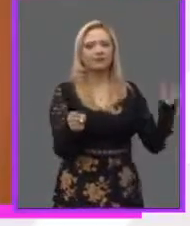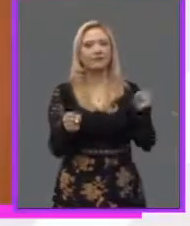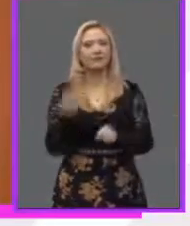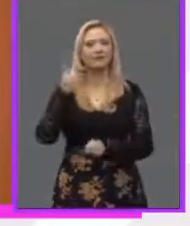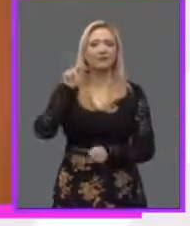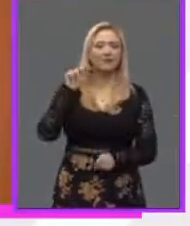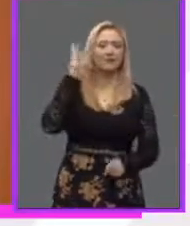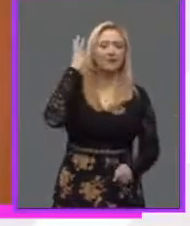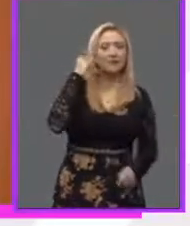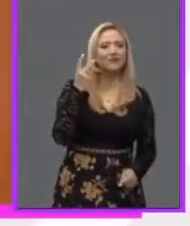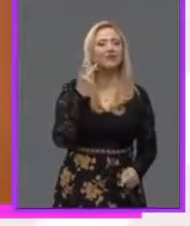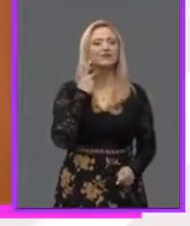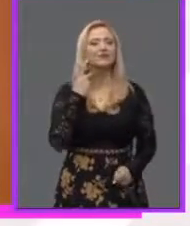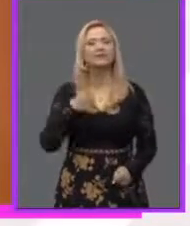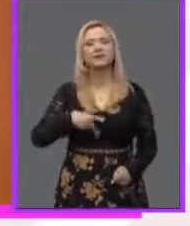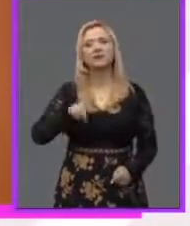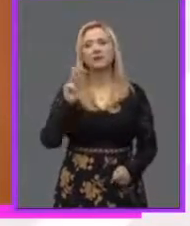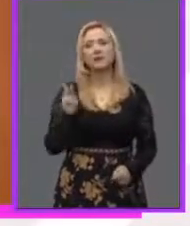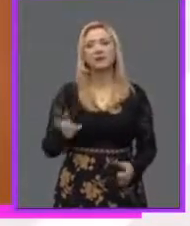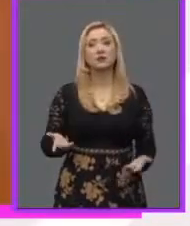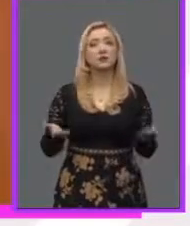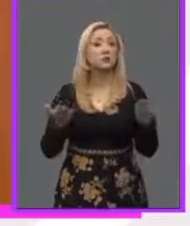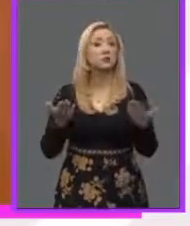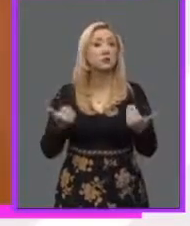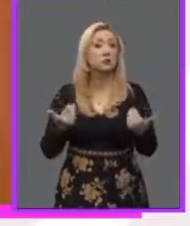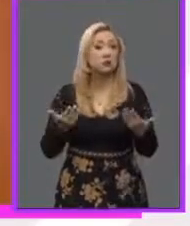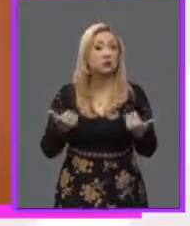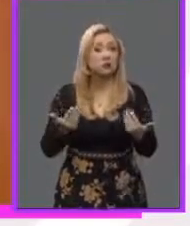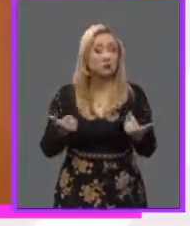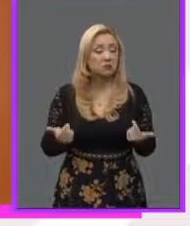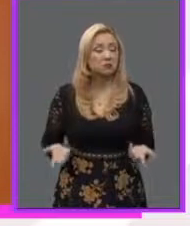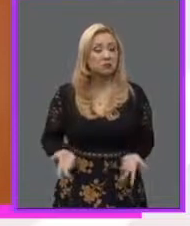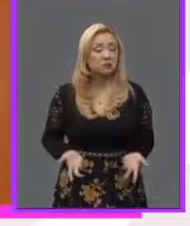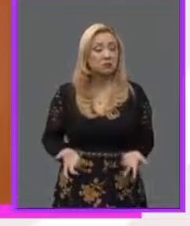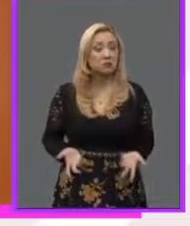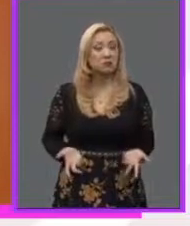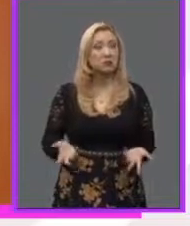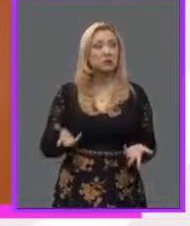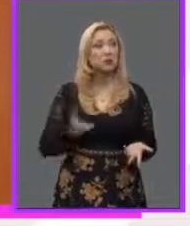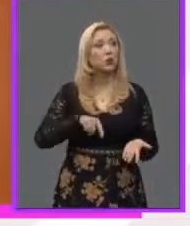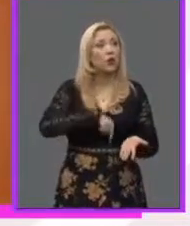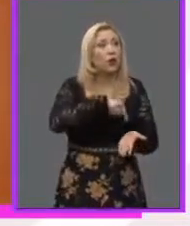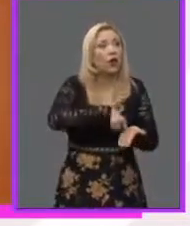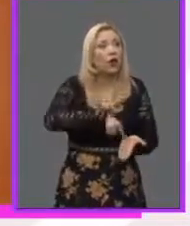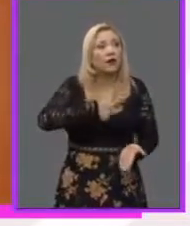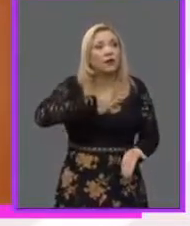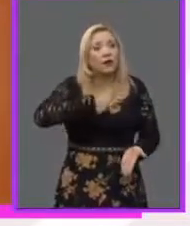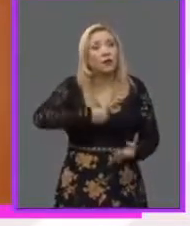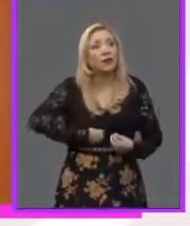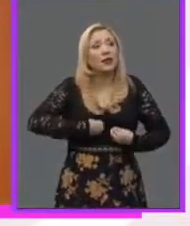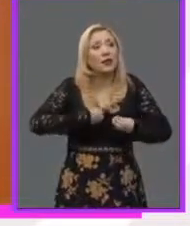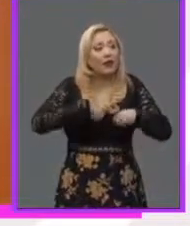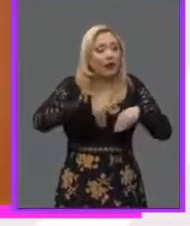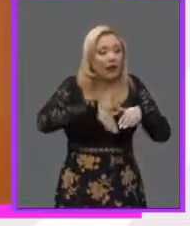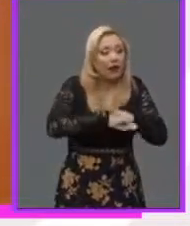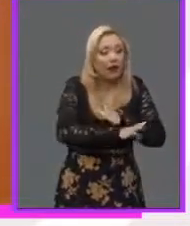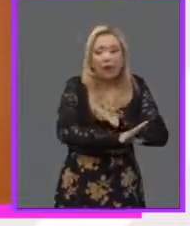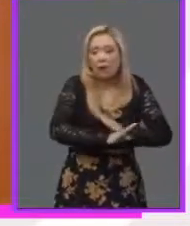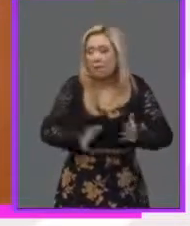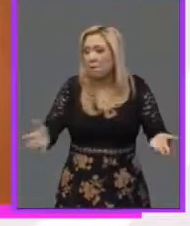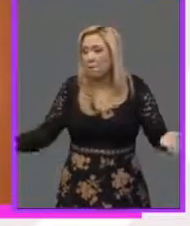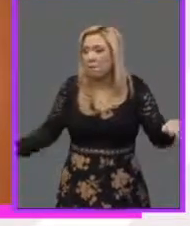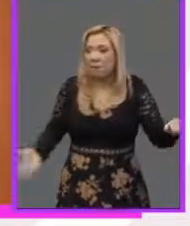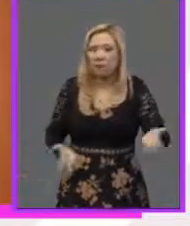o política, pero pues el hecho de que no haya una posibilidad de habitar un espacio digno me parece que